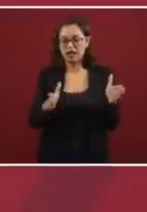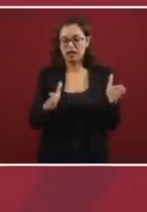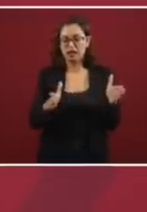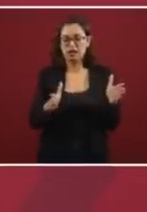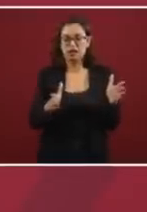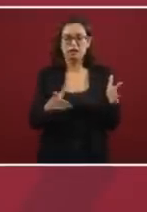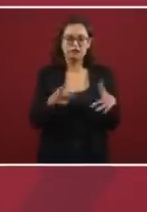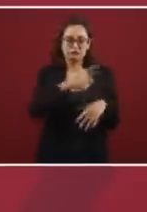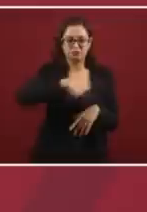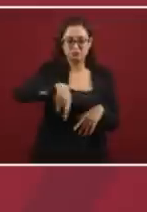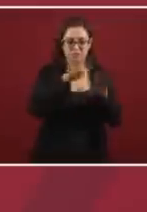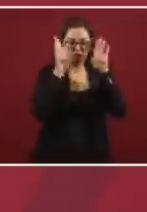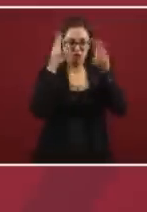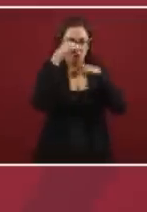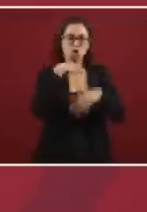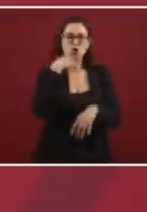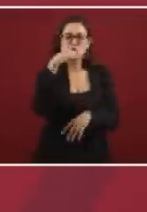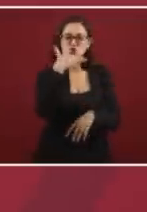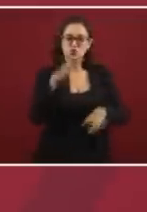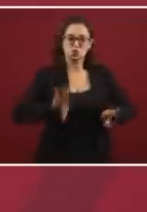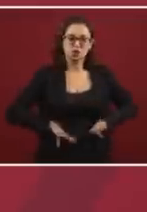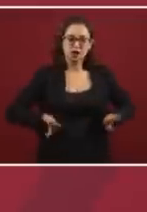conservadores corruptos